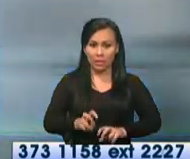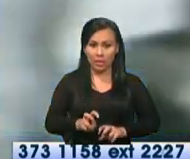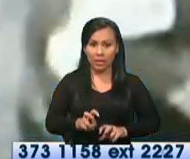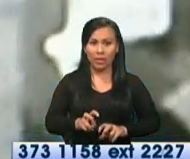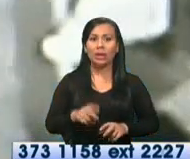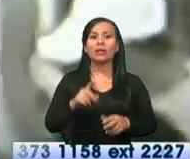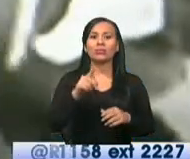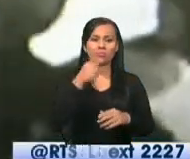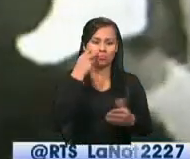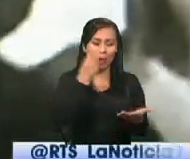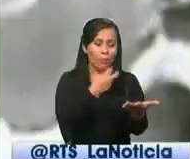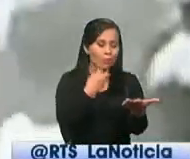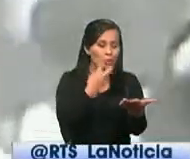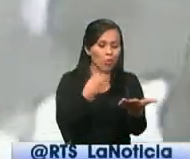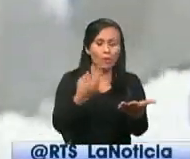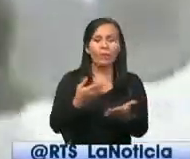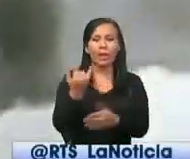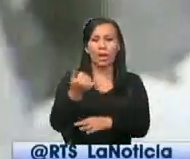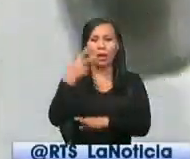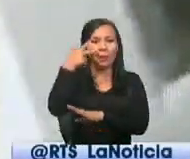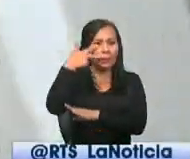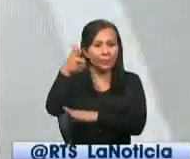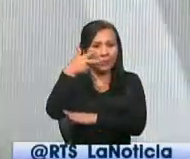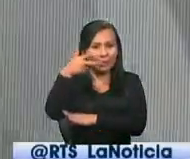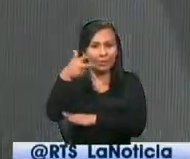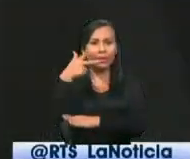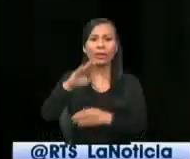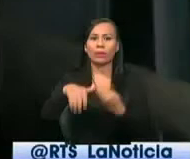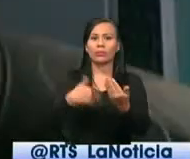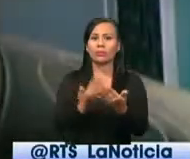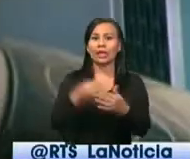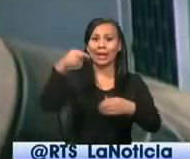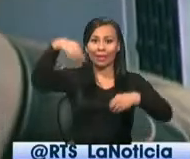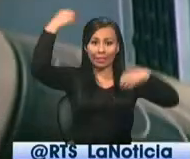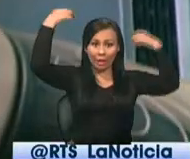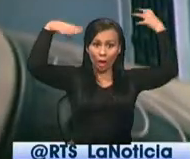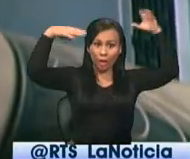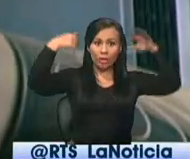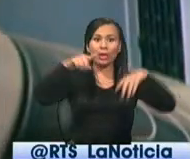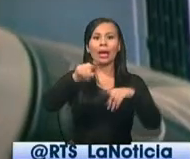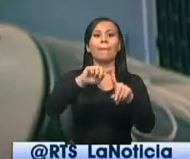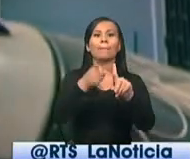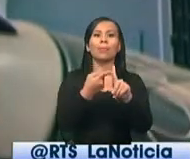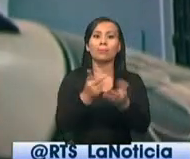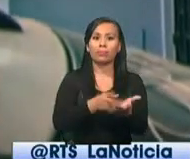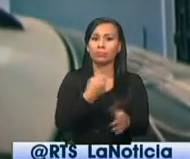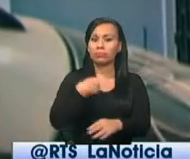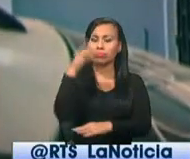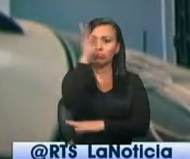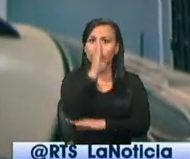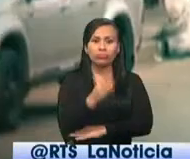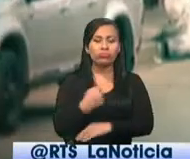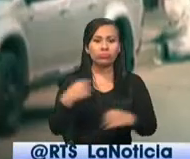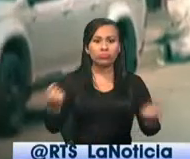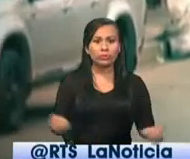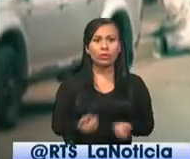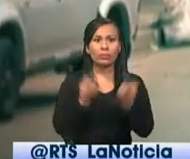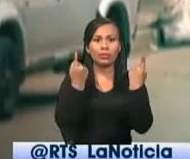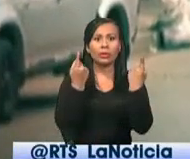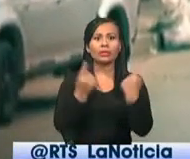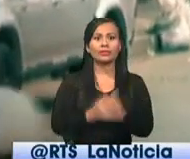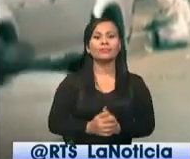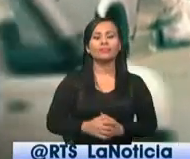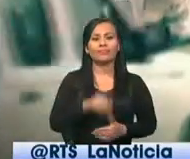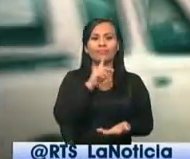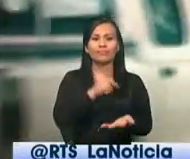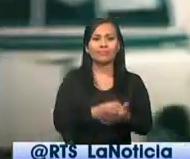La fiscalía analiza los videos presentados. En la discoteca indican que es la primera vez que ocurren incidentes como este. La agresora, claro,